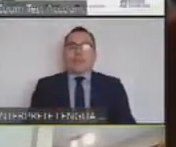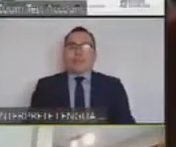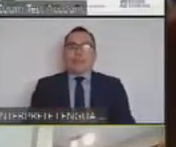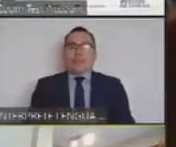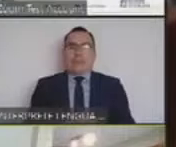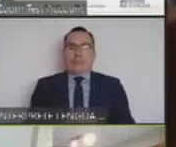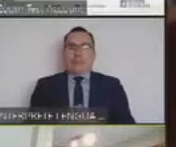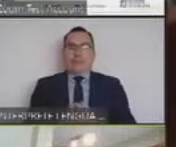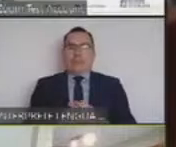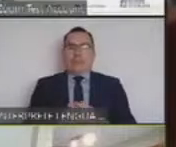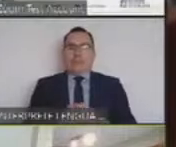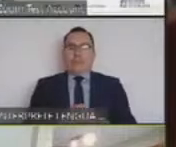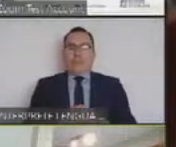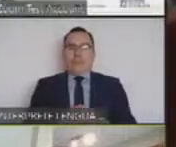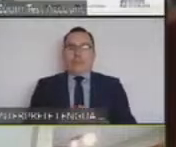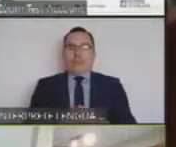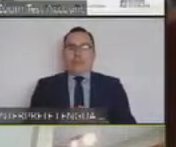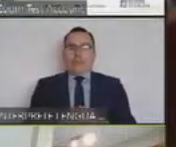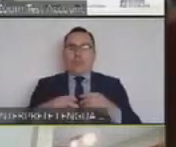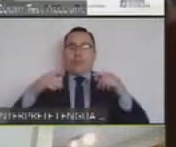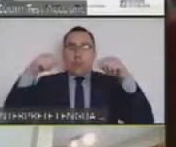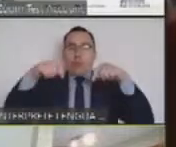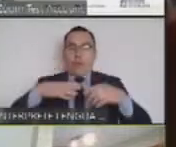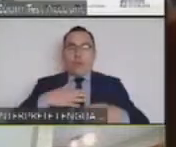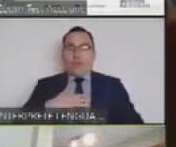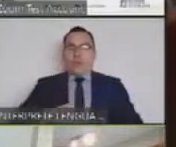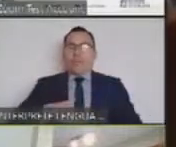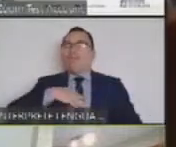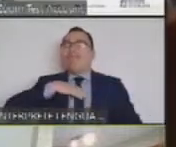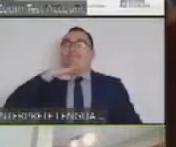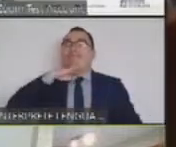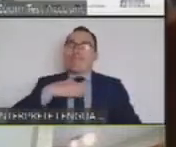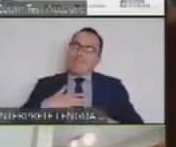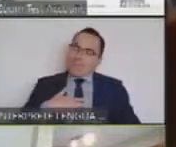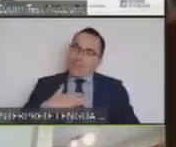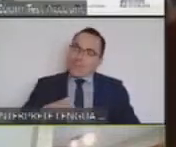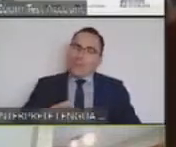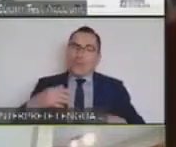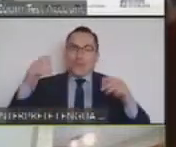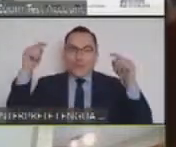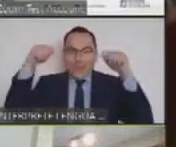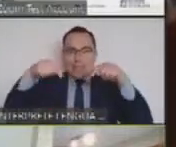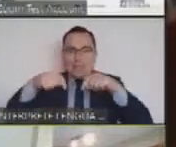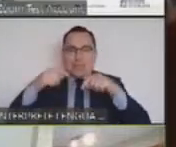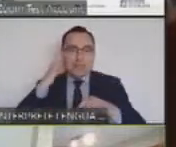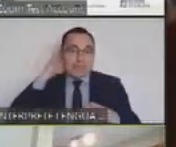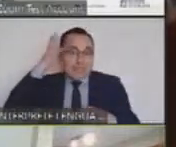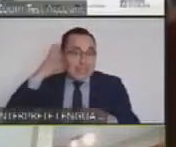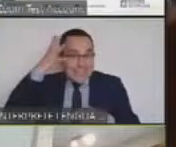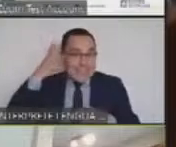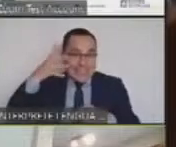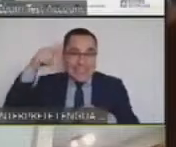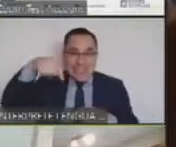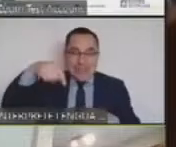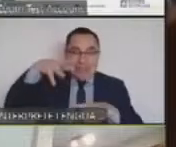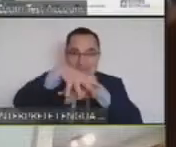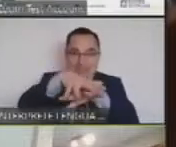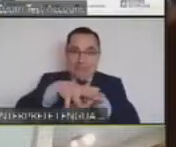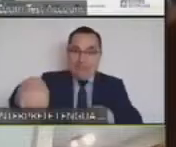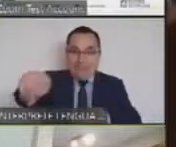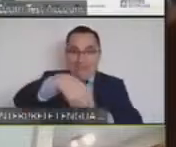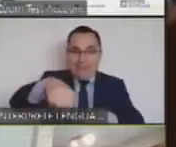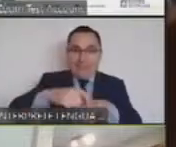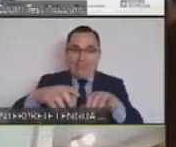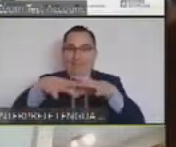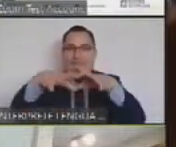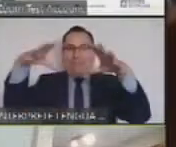mi grado de alto grado de complacencia por tener en este seminario una audiencia tan grande